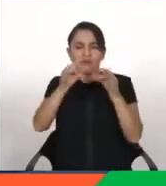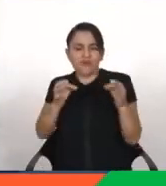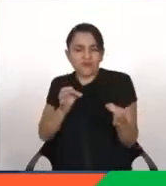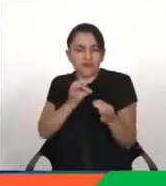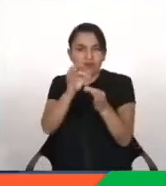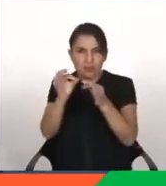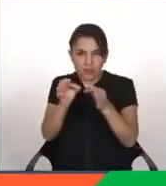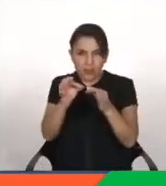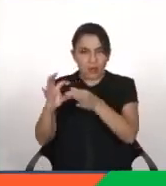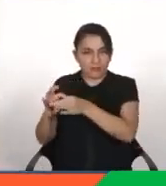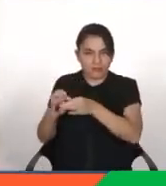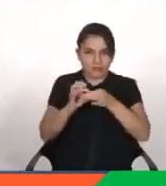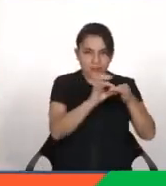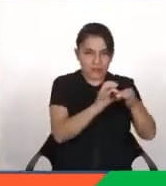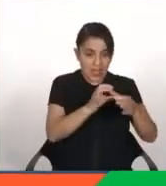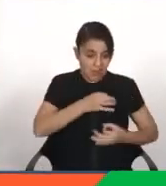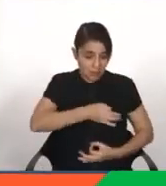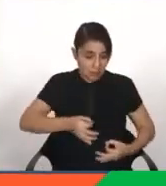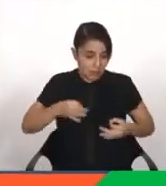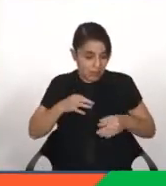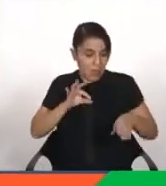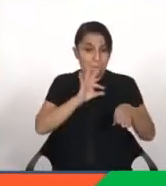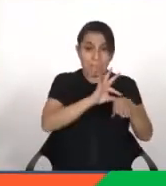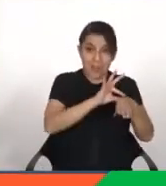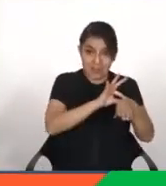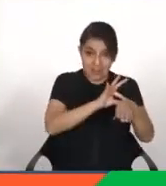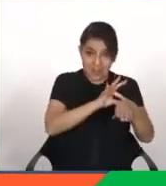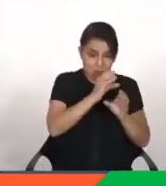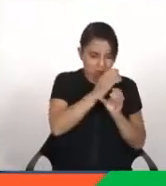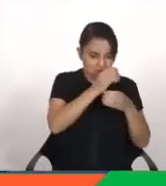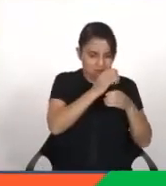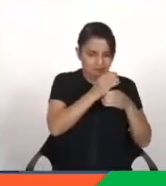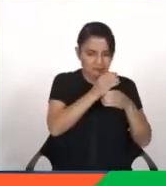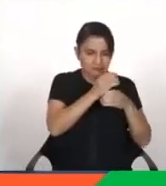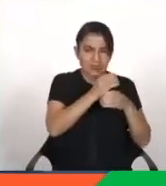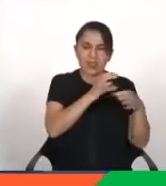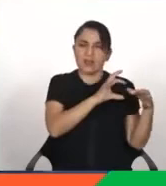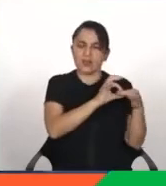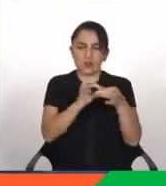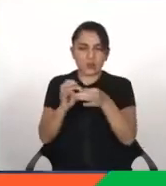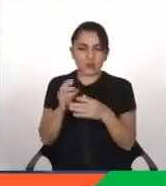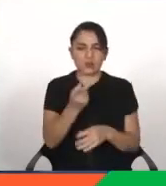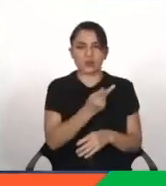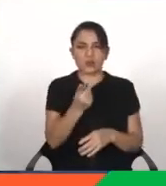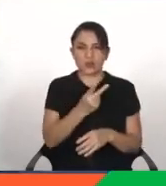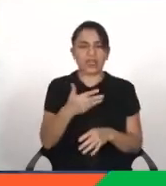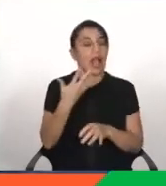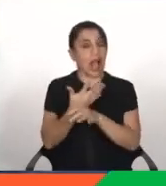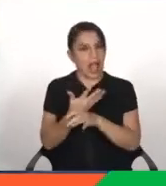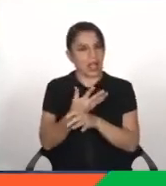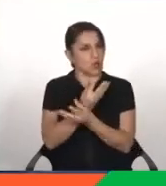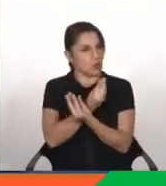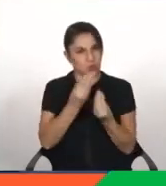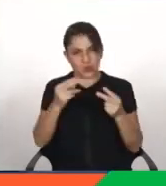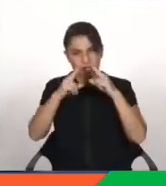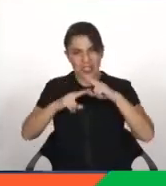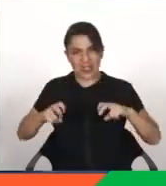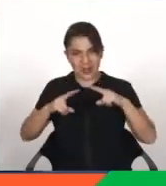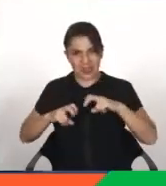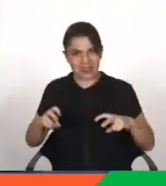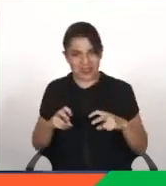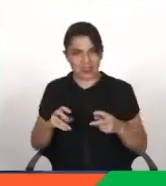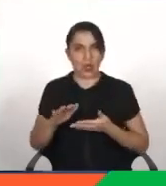comentado, que en la carrera de biomedicina y en la disciplina de biomedicina se estudian muchísimos campos de investigación, como por ejemplo